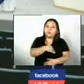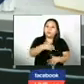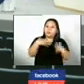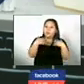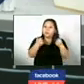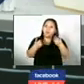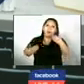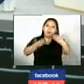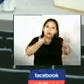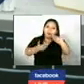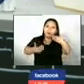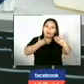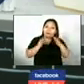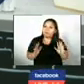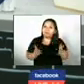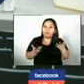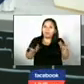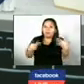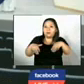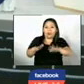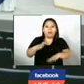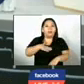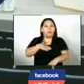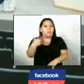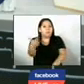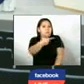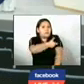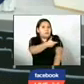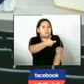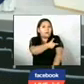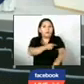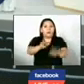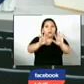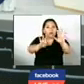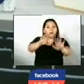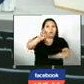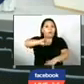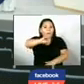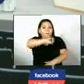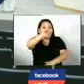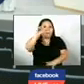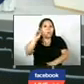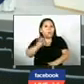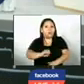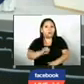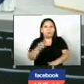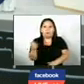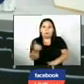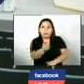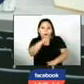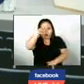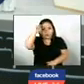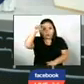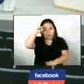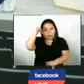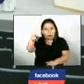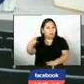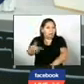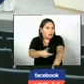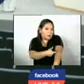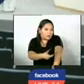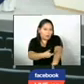esta conferencia de prensa es que ya han vacunado a más del 90% del personal sanitario que enfrenta esta